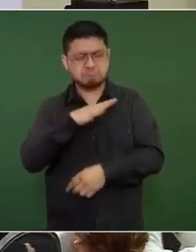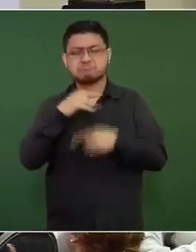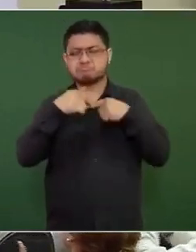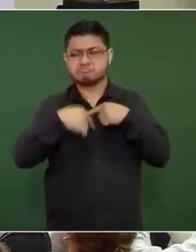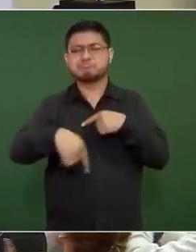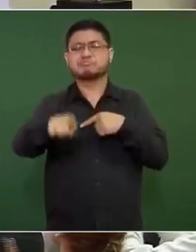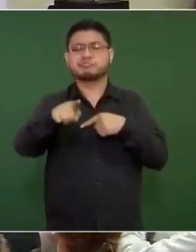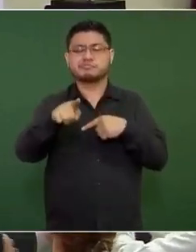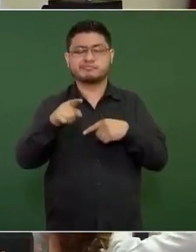haciendo